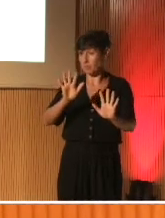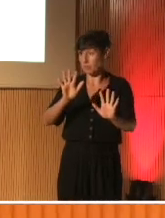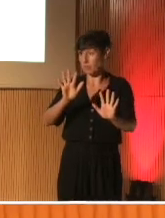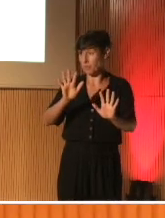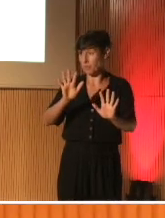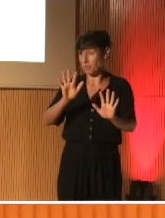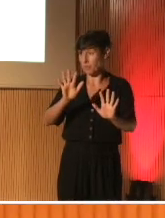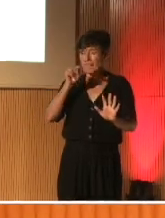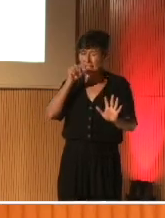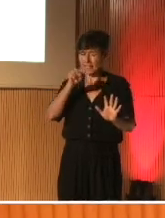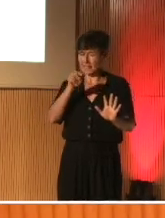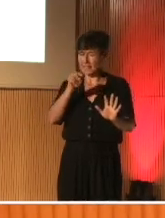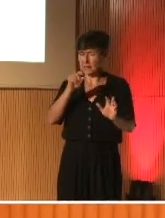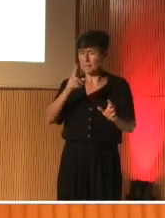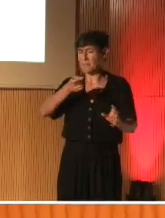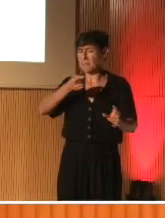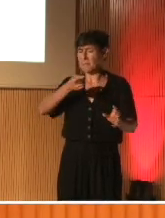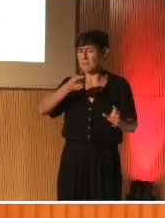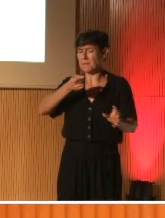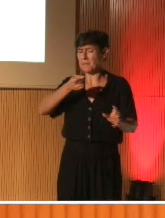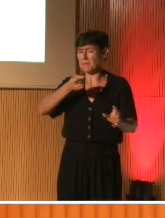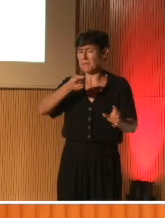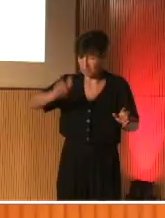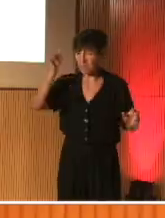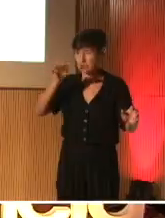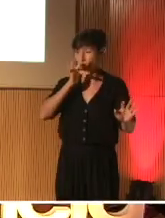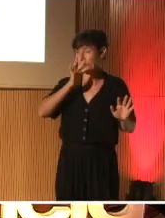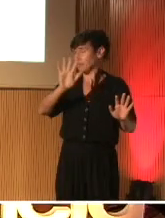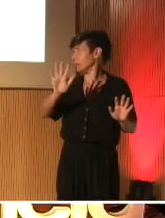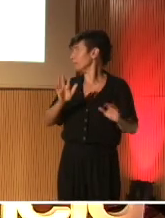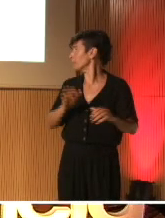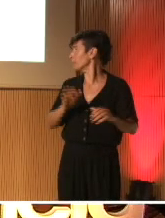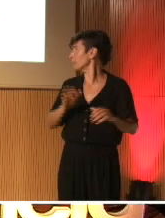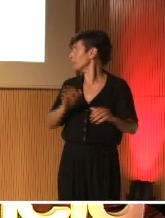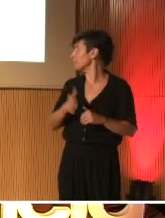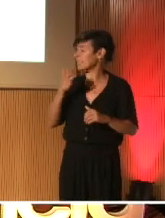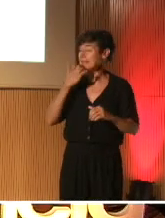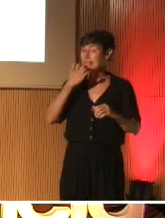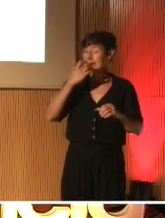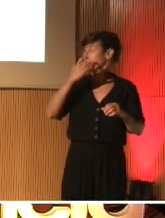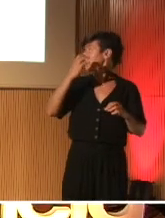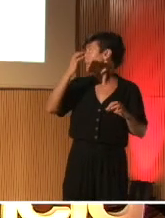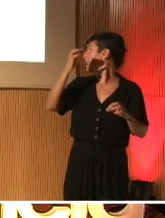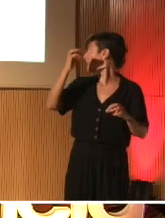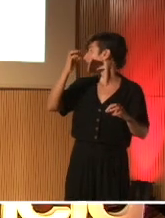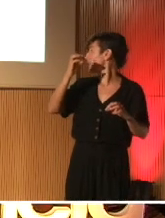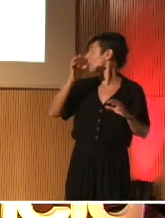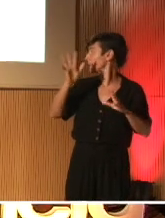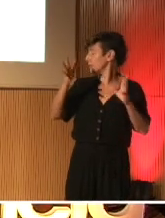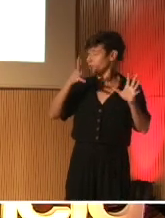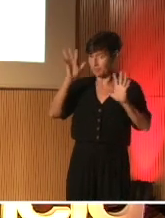ahí entra más difícil todavía y si cuando tienes este